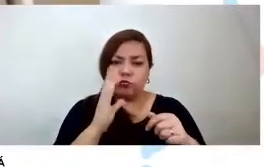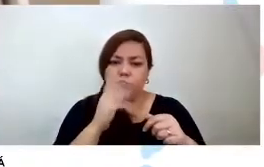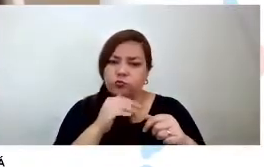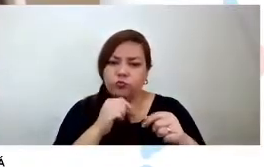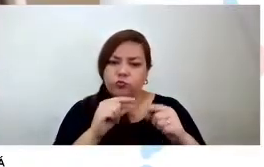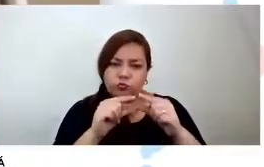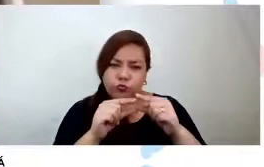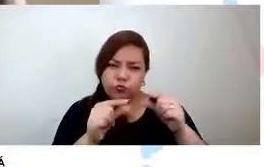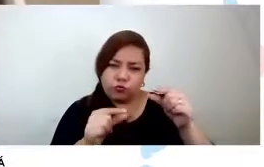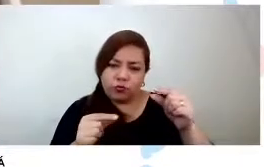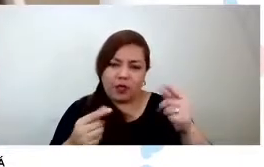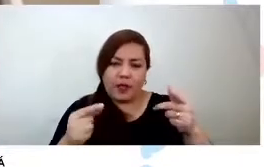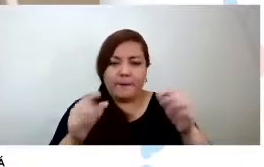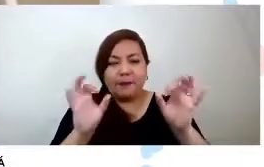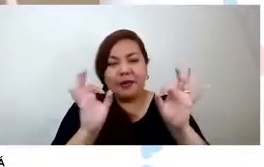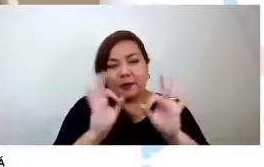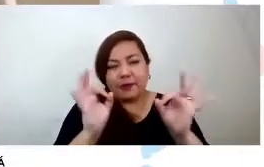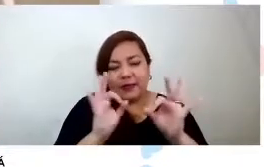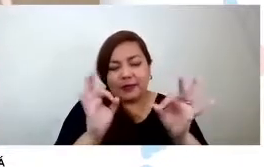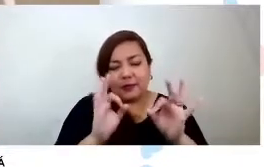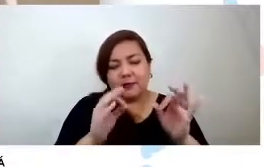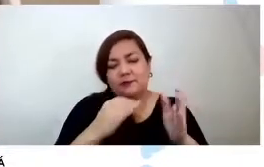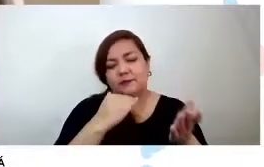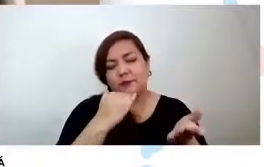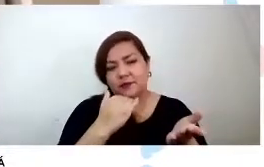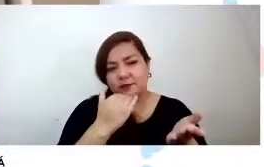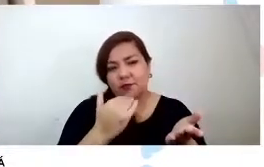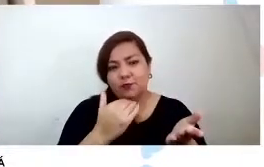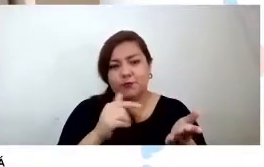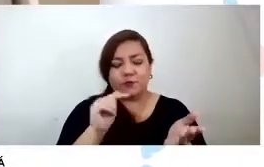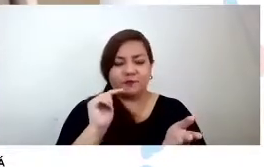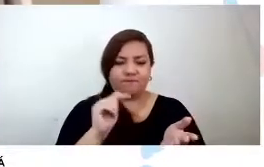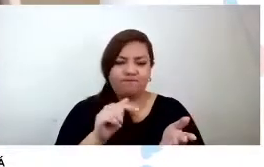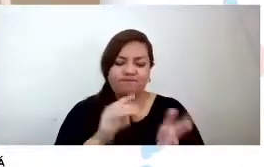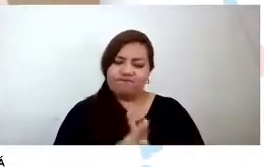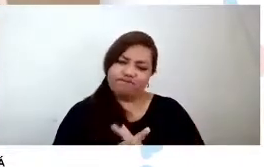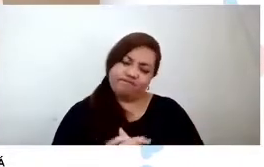Para explicarlo de una manera más sencilla, son